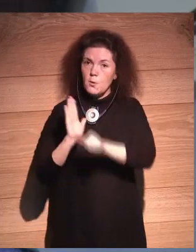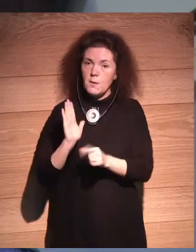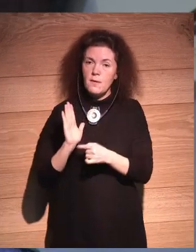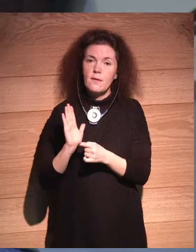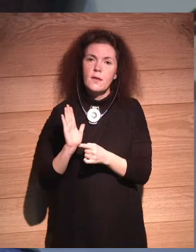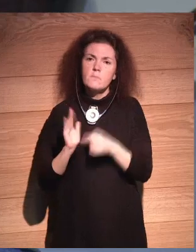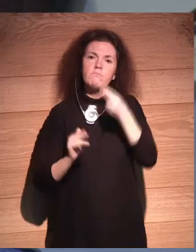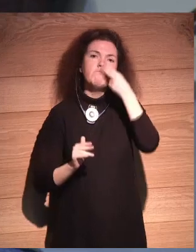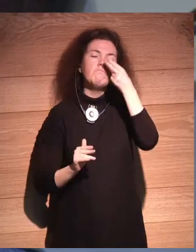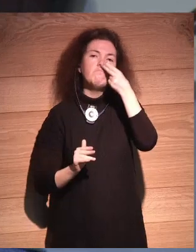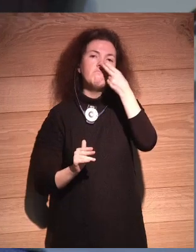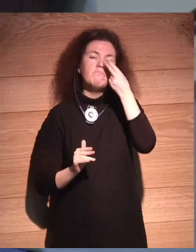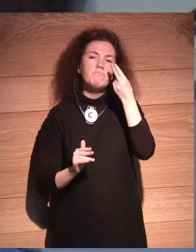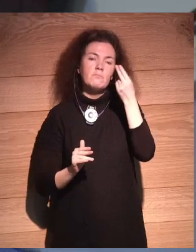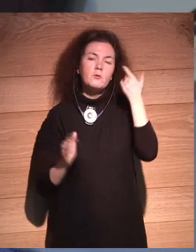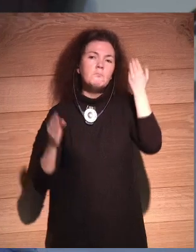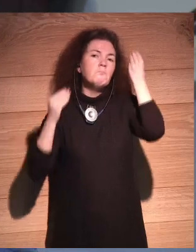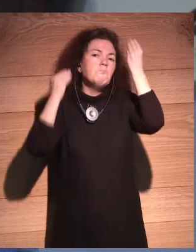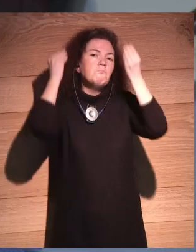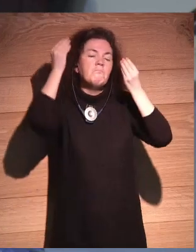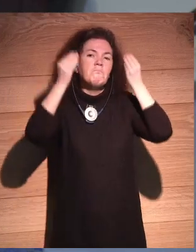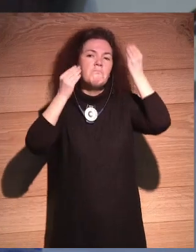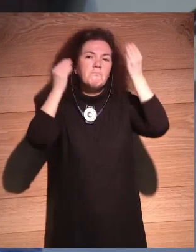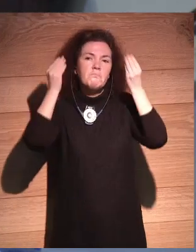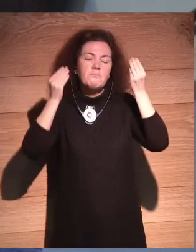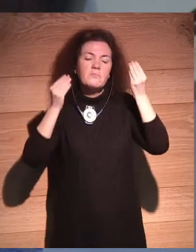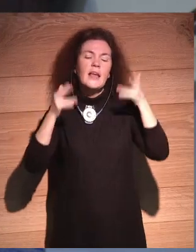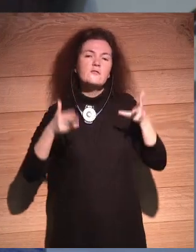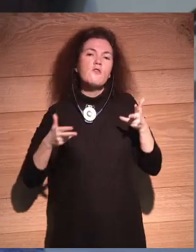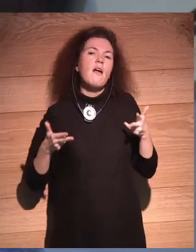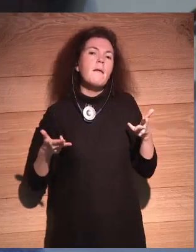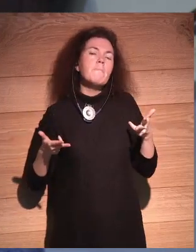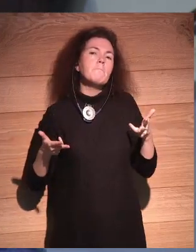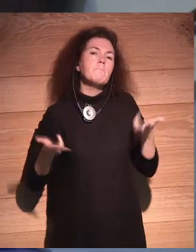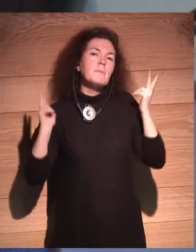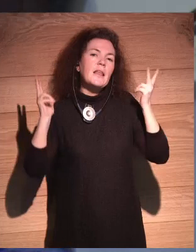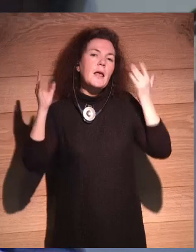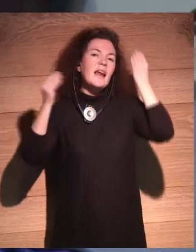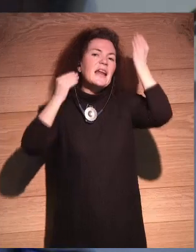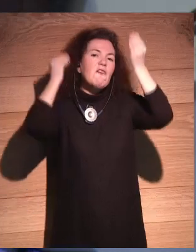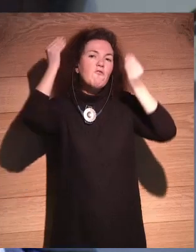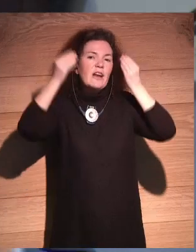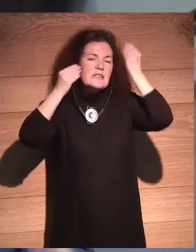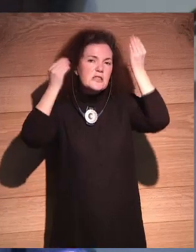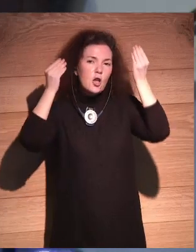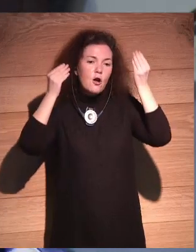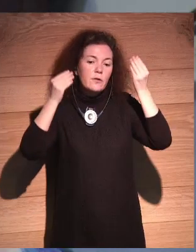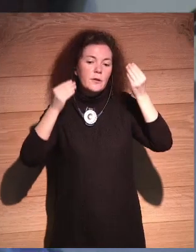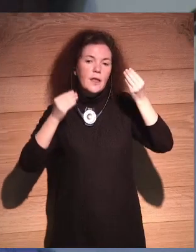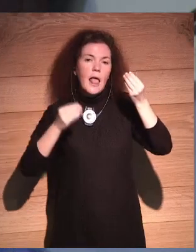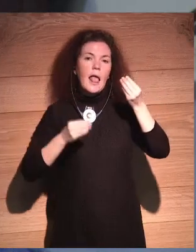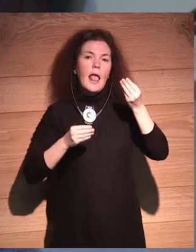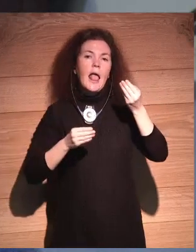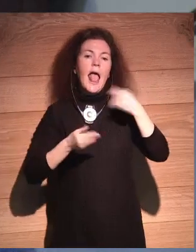programa, es muy interesante y creo que va a permitir una reflexión precisamente sobre hacia dónde va